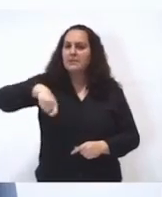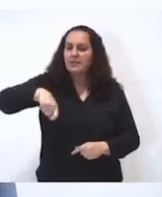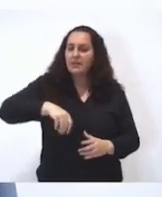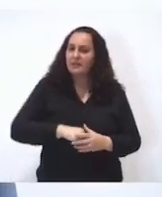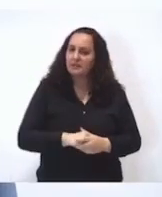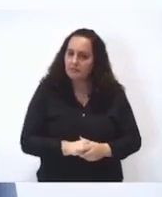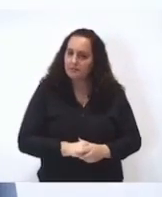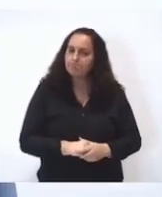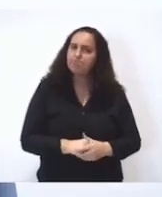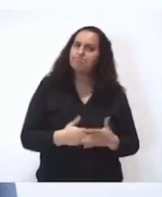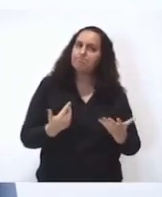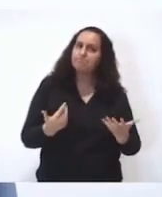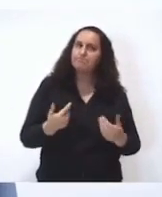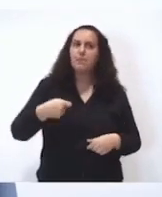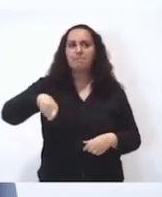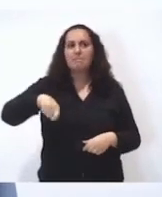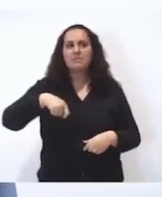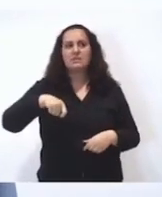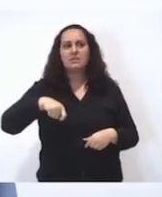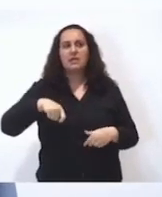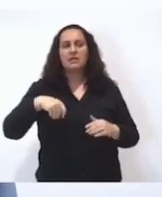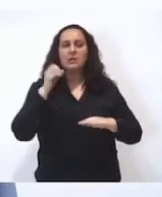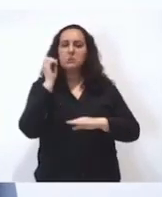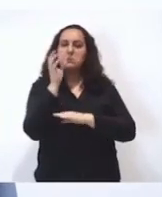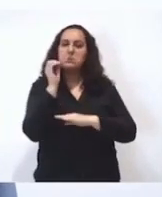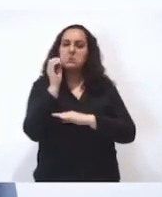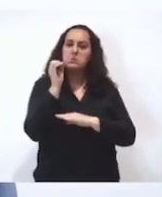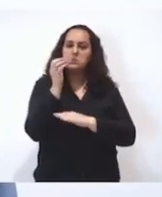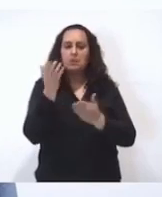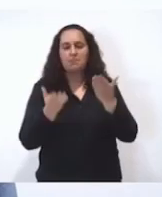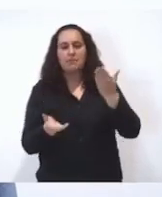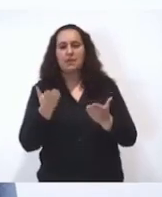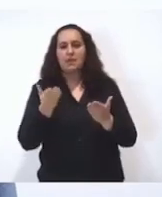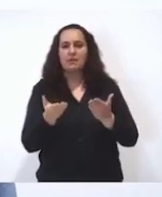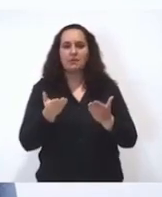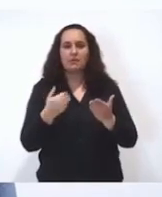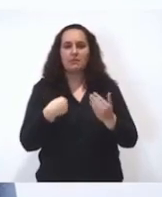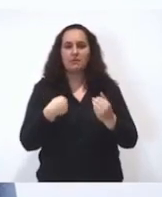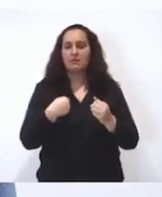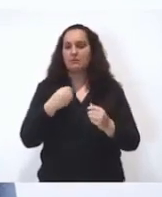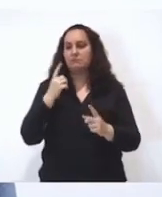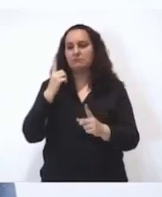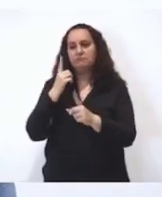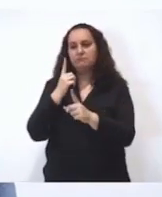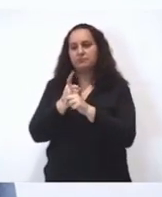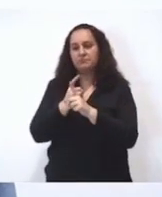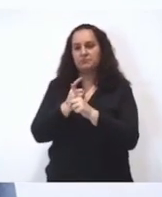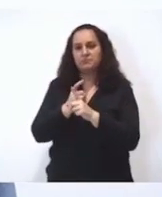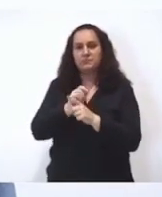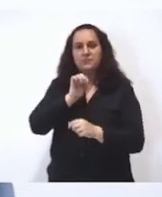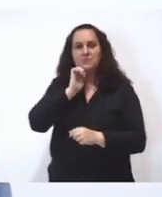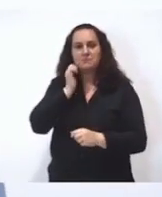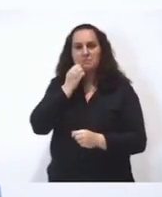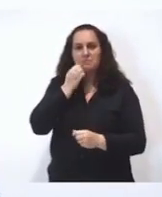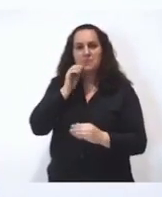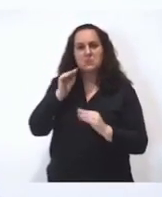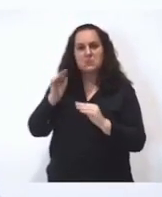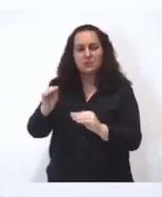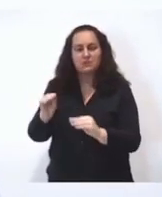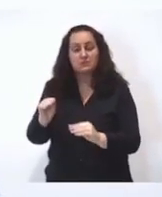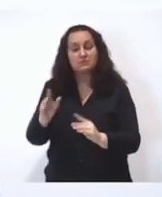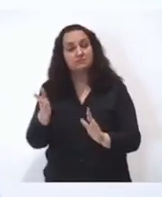que el presidente dedicara buena parte de esa rueda de prensa de balance a atacar a la oposición. Nos reclamaba usted nuevamente, señor